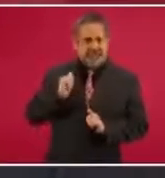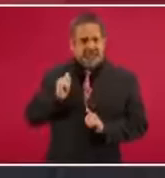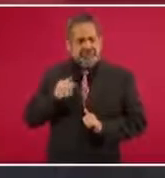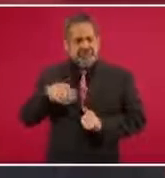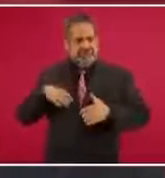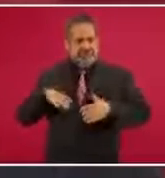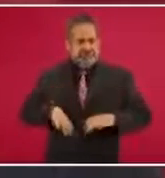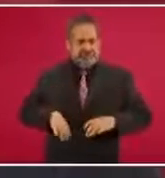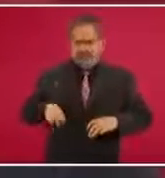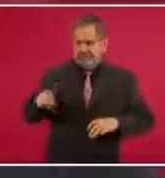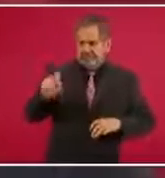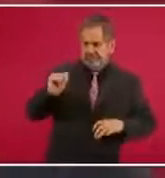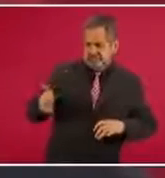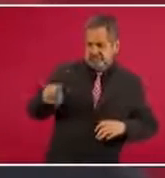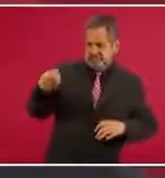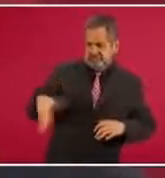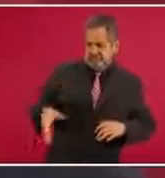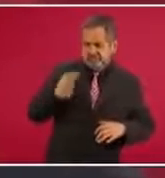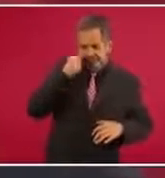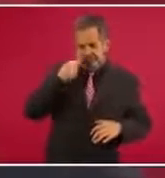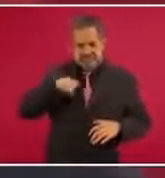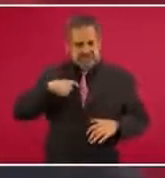a costa de lo que sea